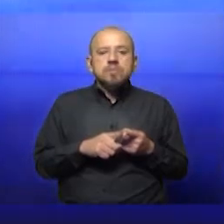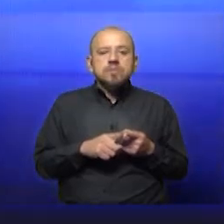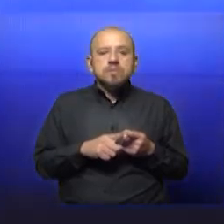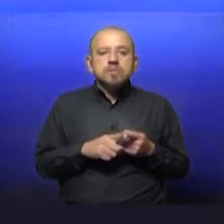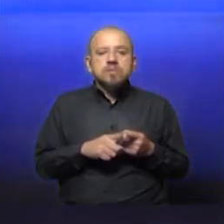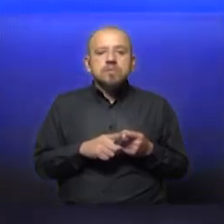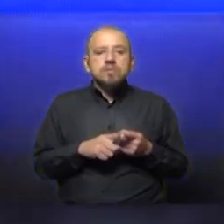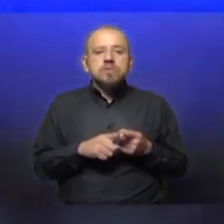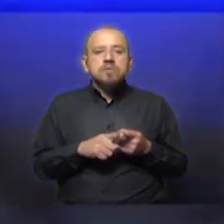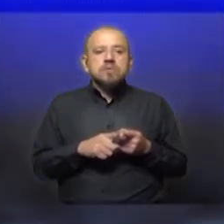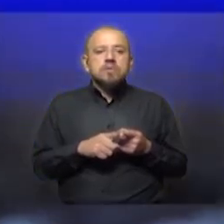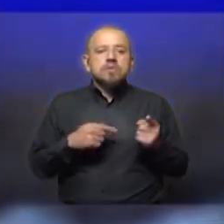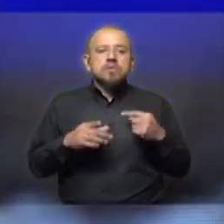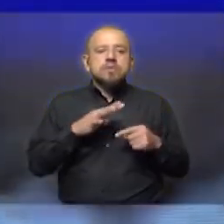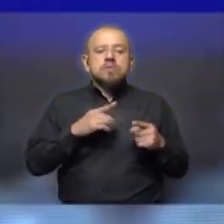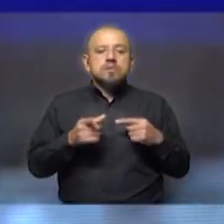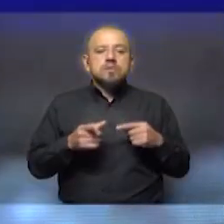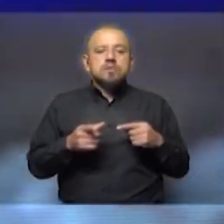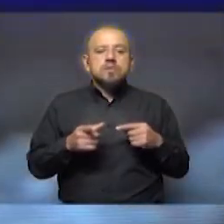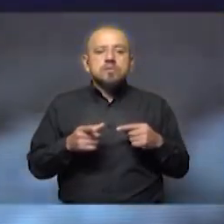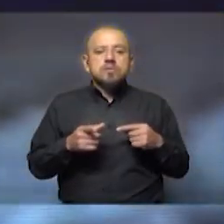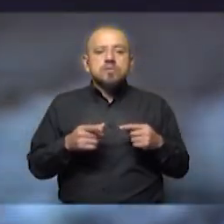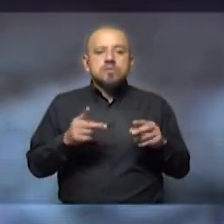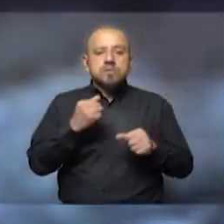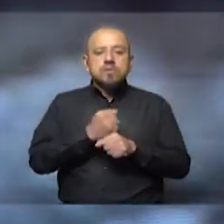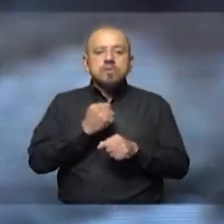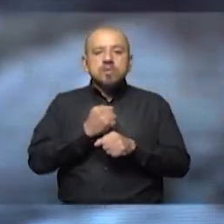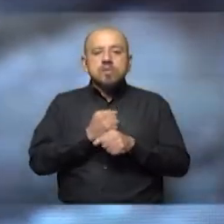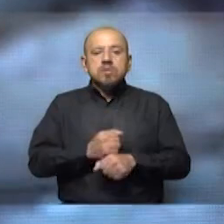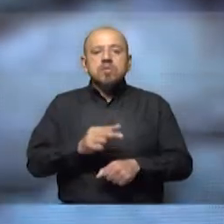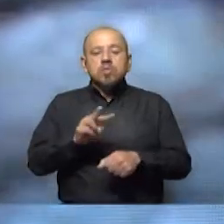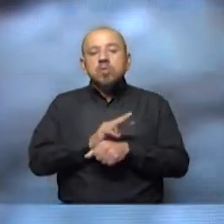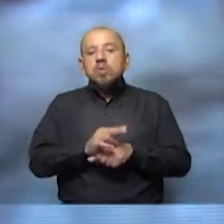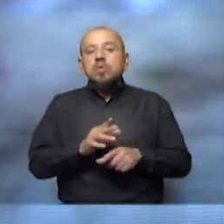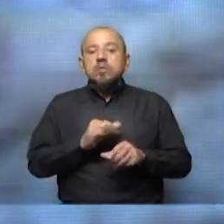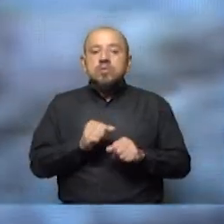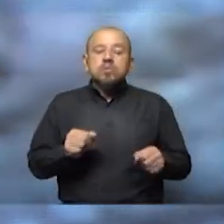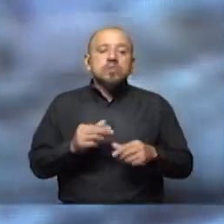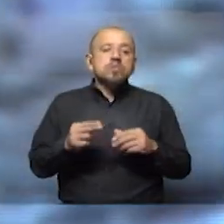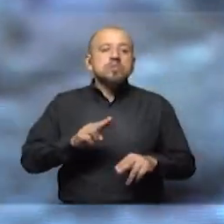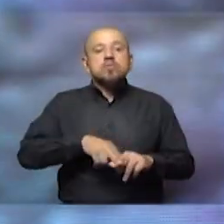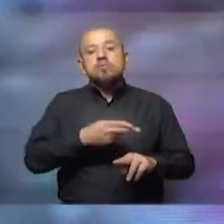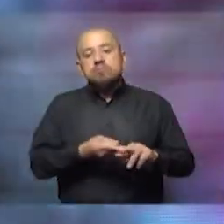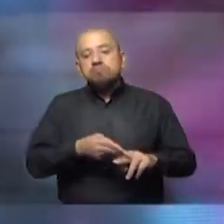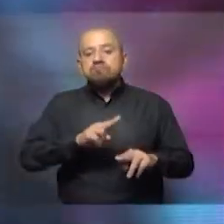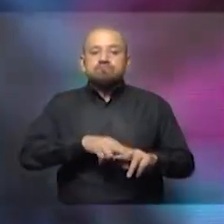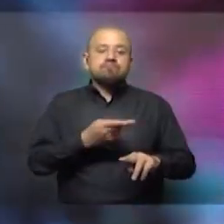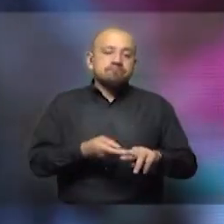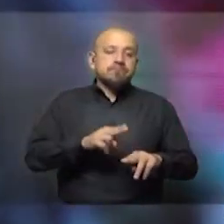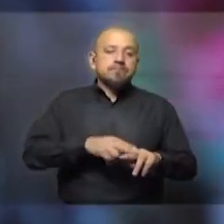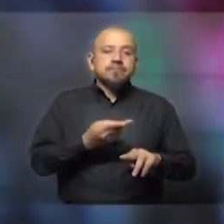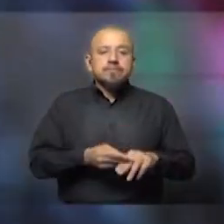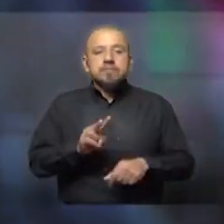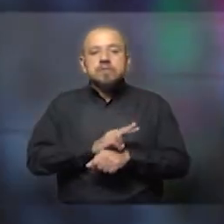y Bueno ahí hay una tarea concreta no el trabajo de Cuidado puede ser muy repetitivo No si pensamos en el cuidado de